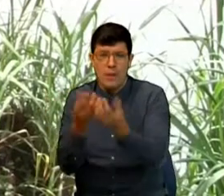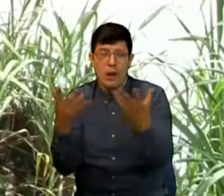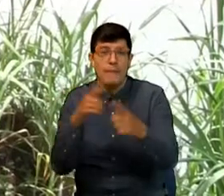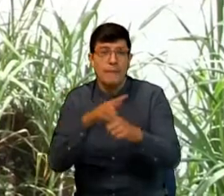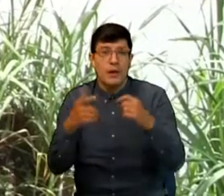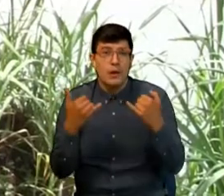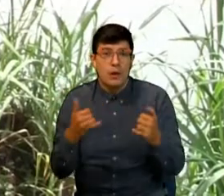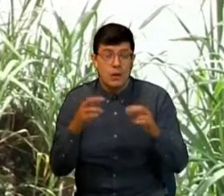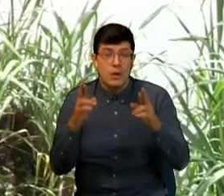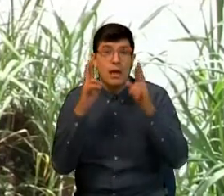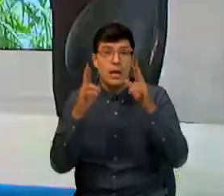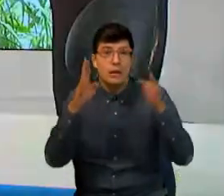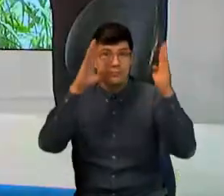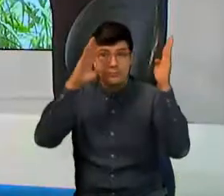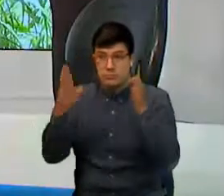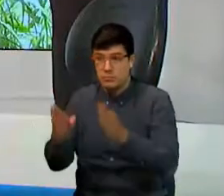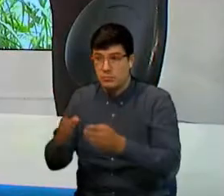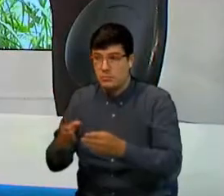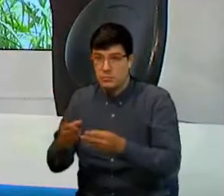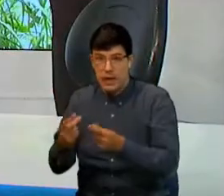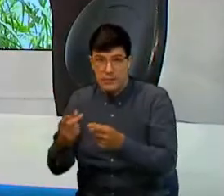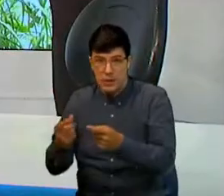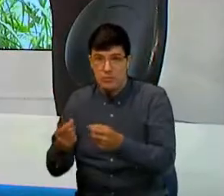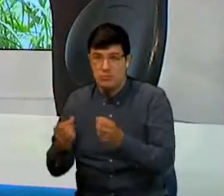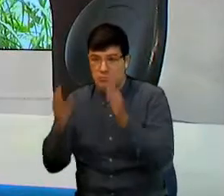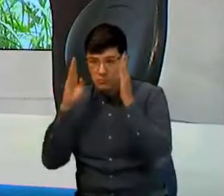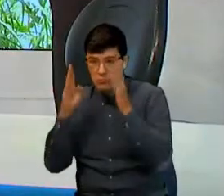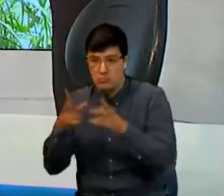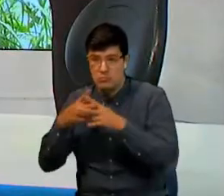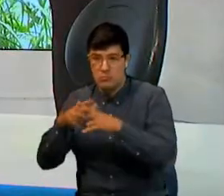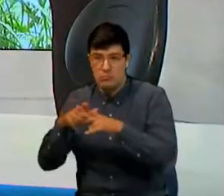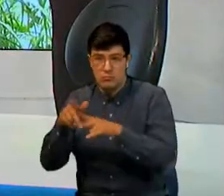prontamente reciba el mantenimiento esperado. Con la cámara de